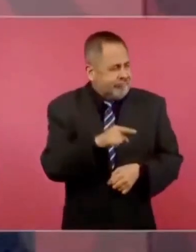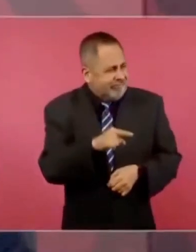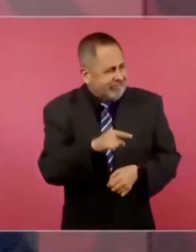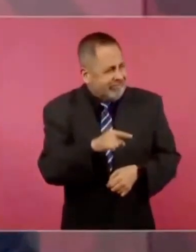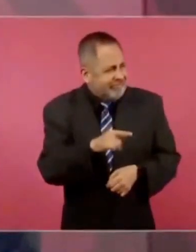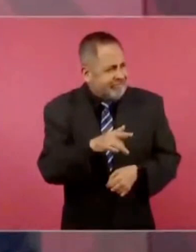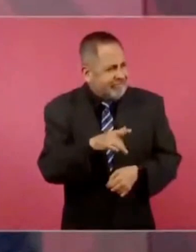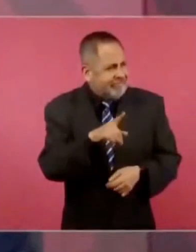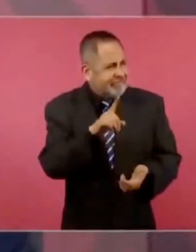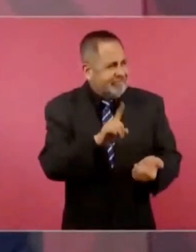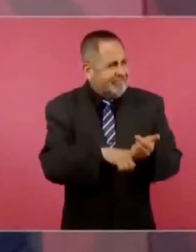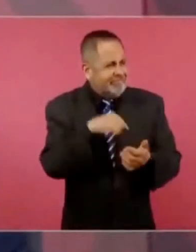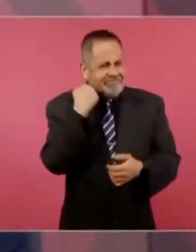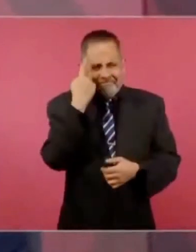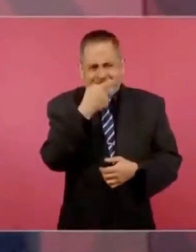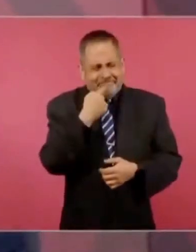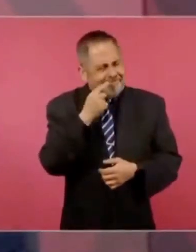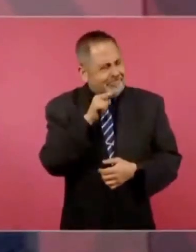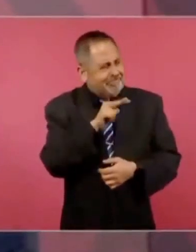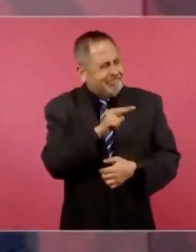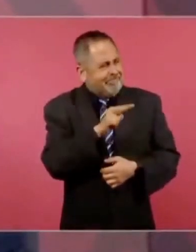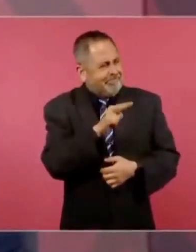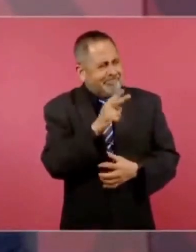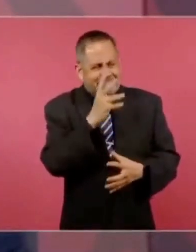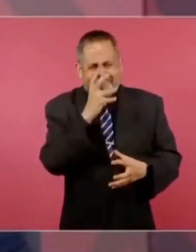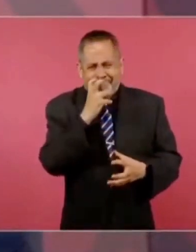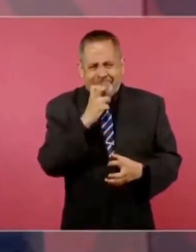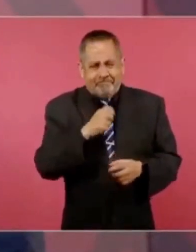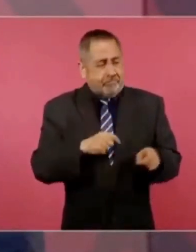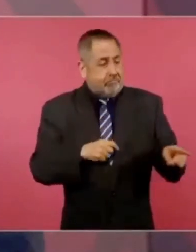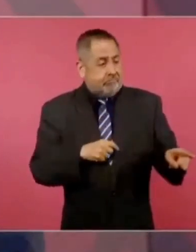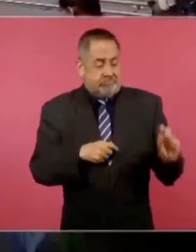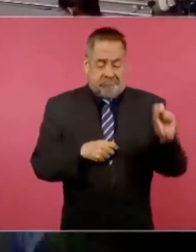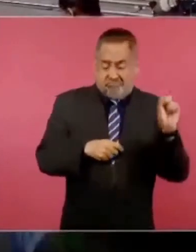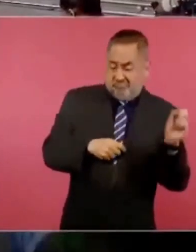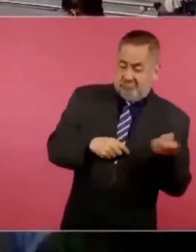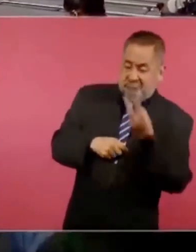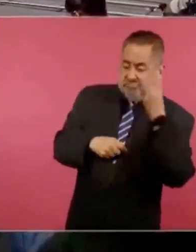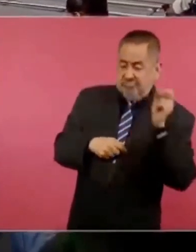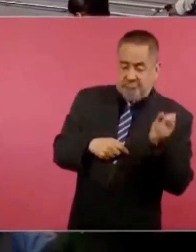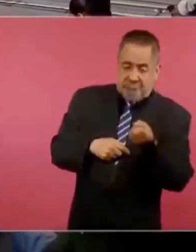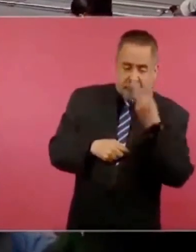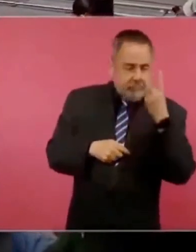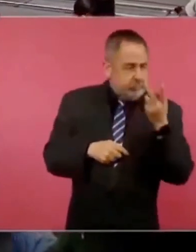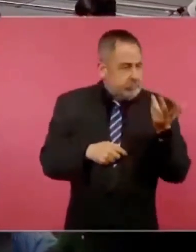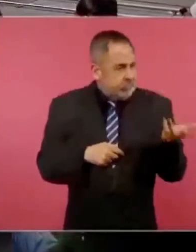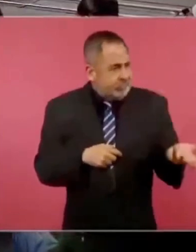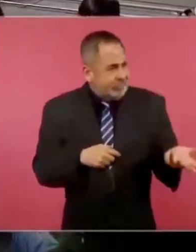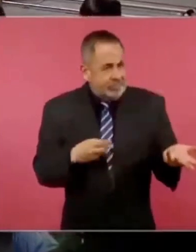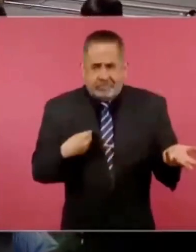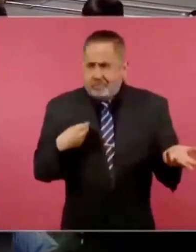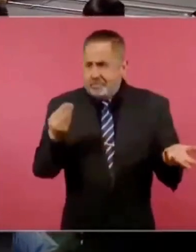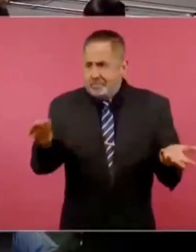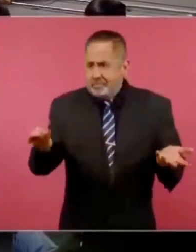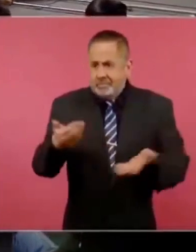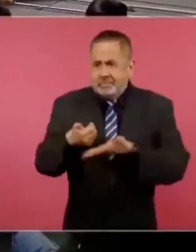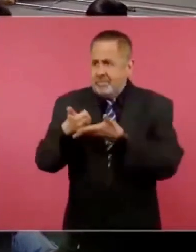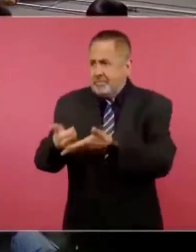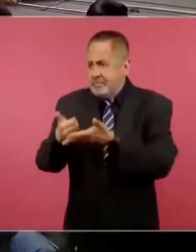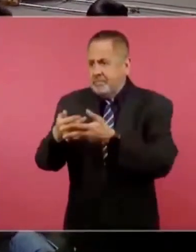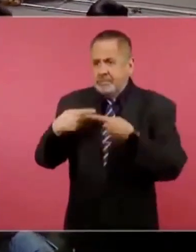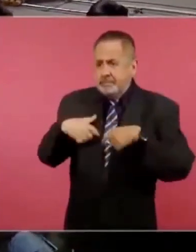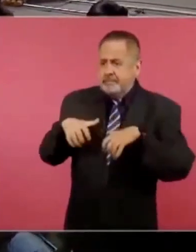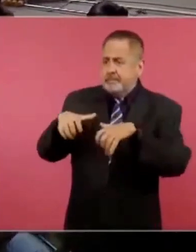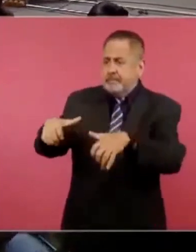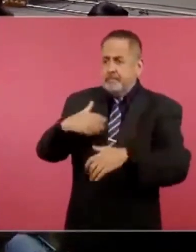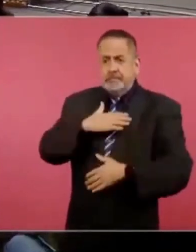observar en sus semblantes el disgusto que les causaba la demanda de auxilio o